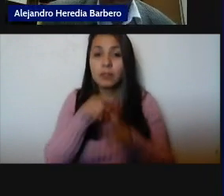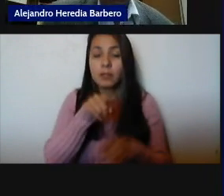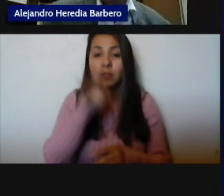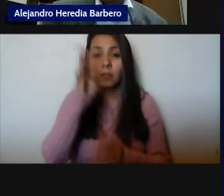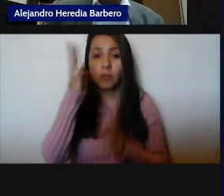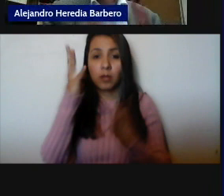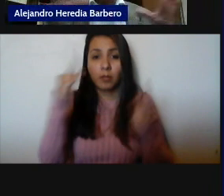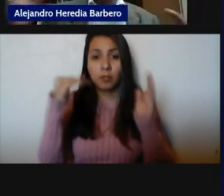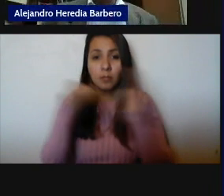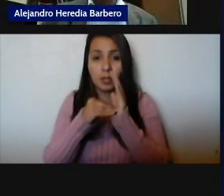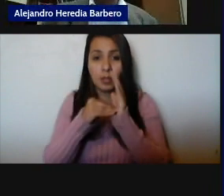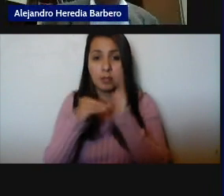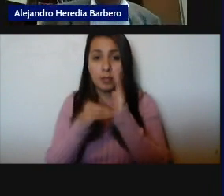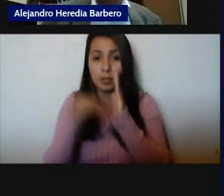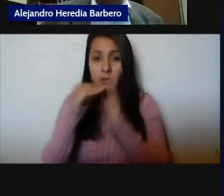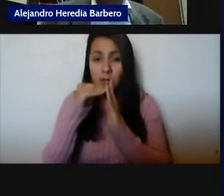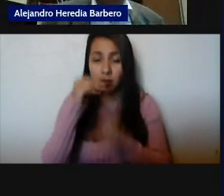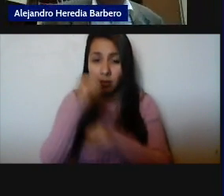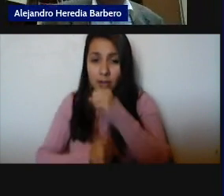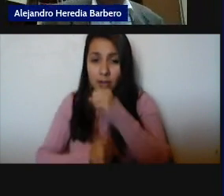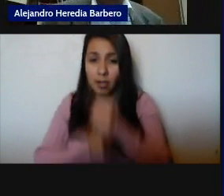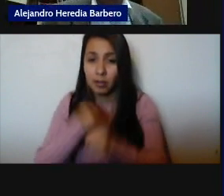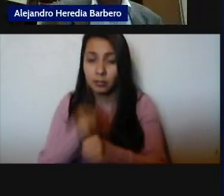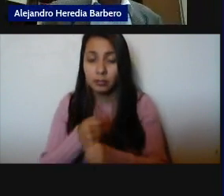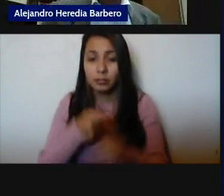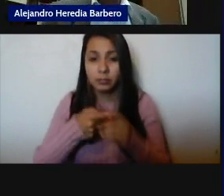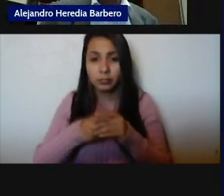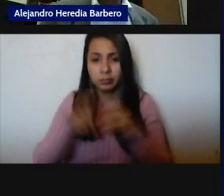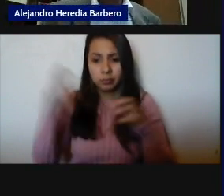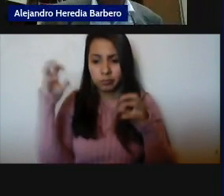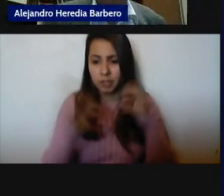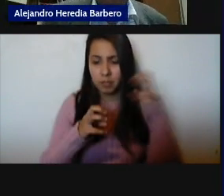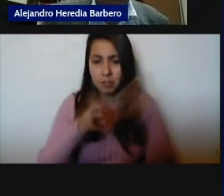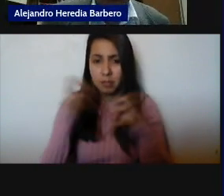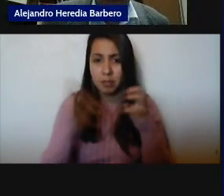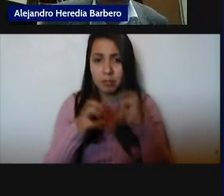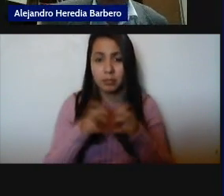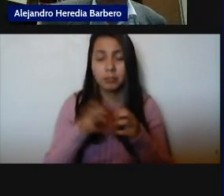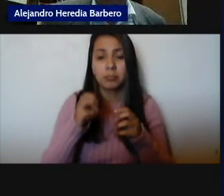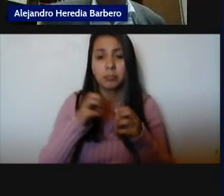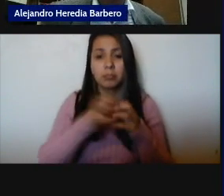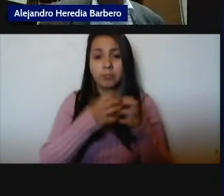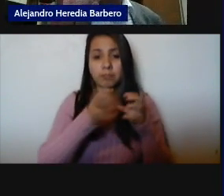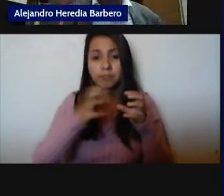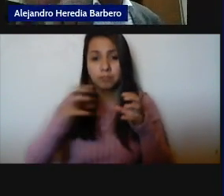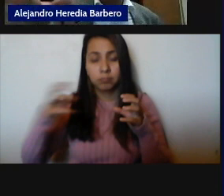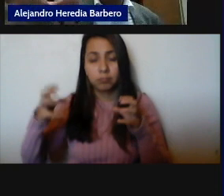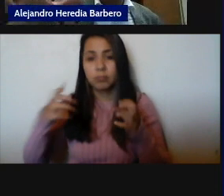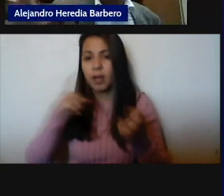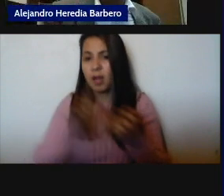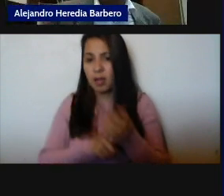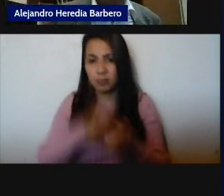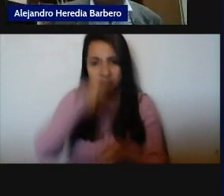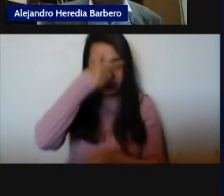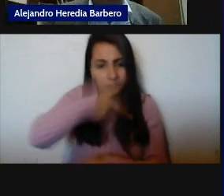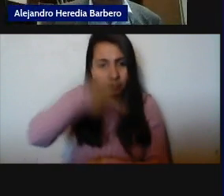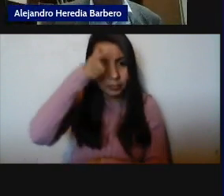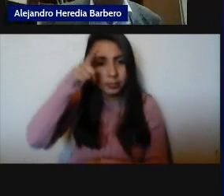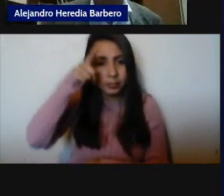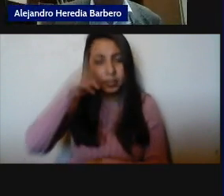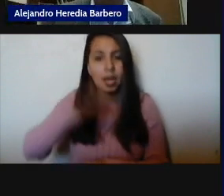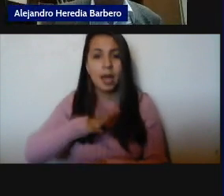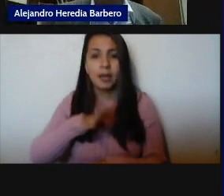aproximadamente. Se da toda una serie de síntesis de compuestos que podemos todavía evaluar como las firmas que hay atrapadas